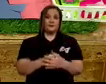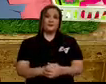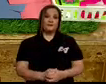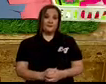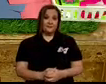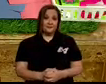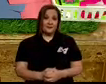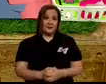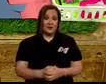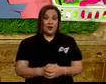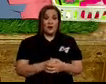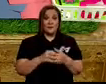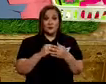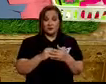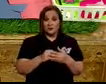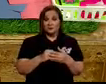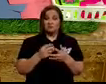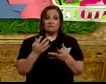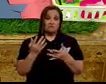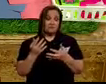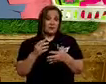Vamos a tomar aquí un poquito más.